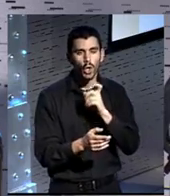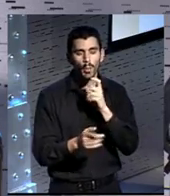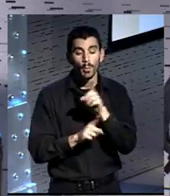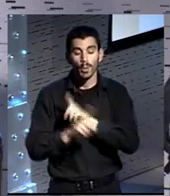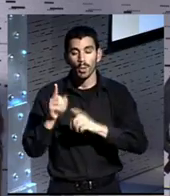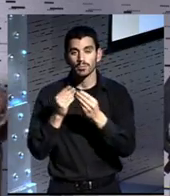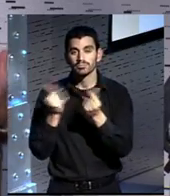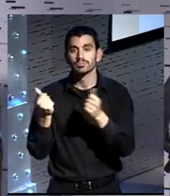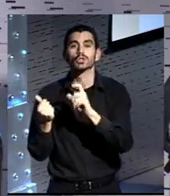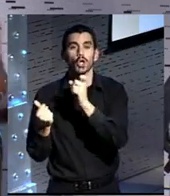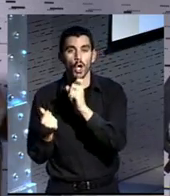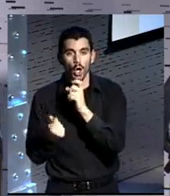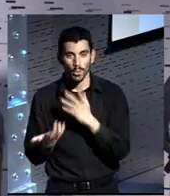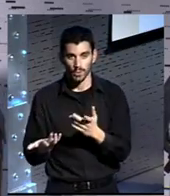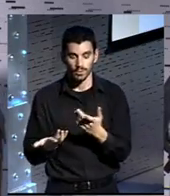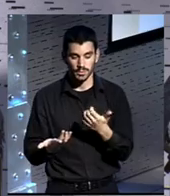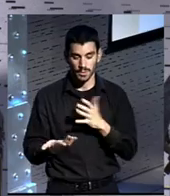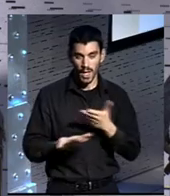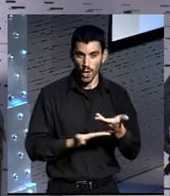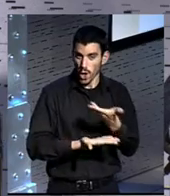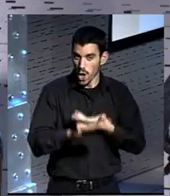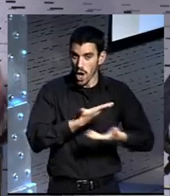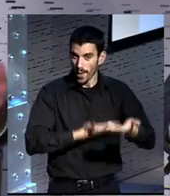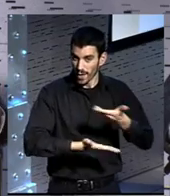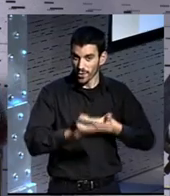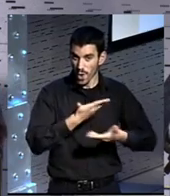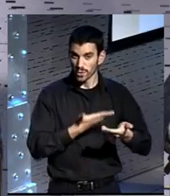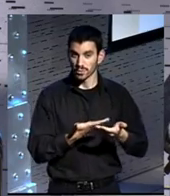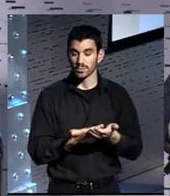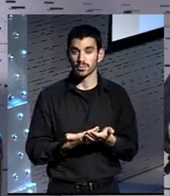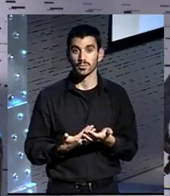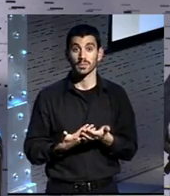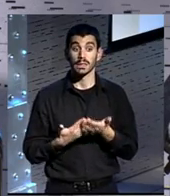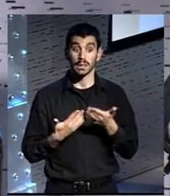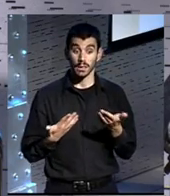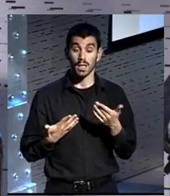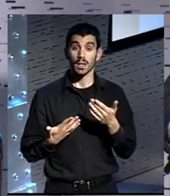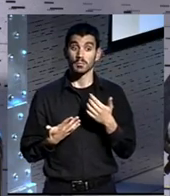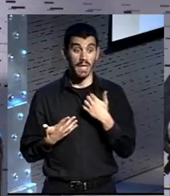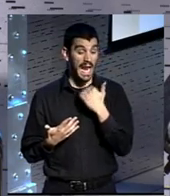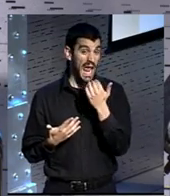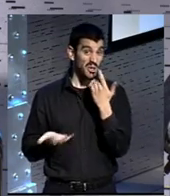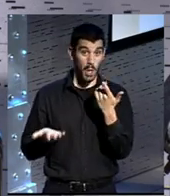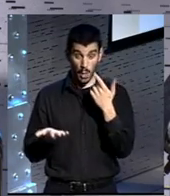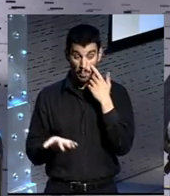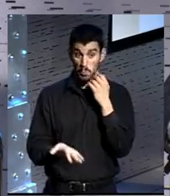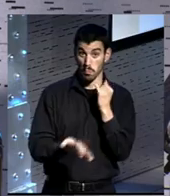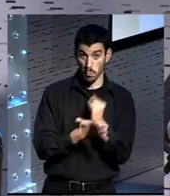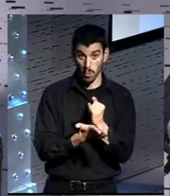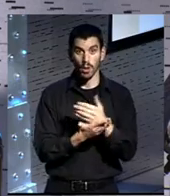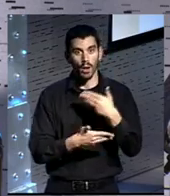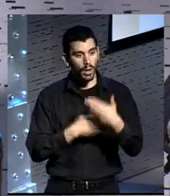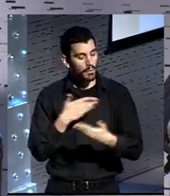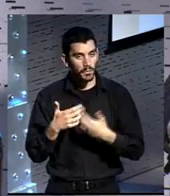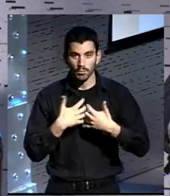que colaboren de alguna manera y algo que lo iniciamos un poco como un experimento, pues ha funcionado